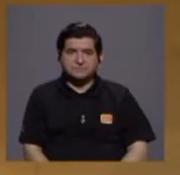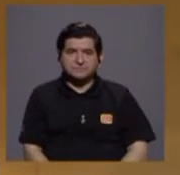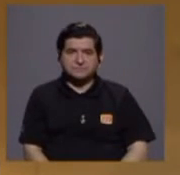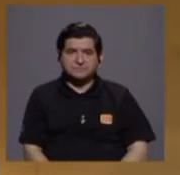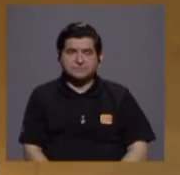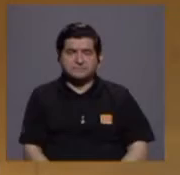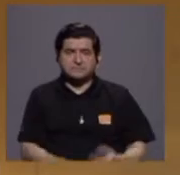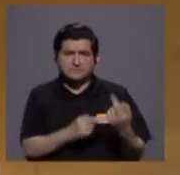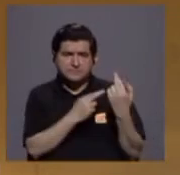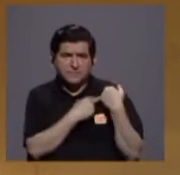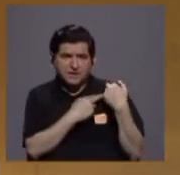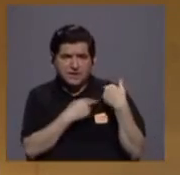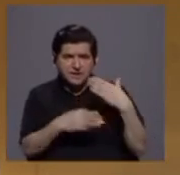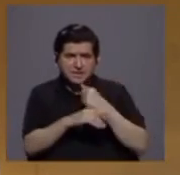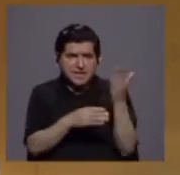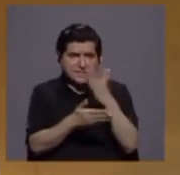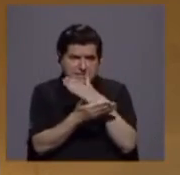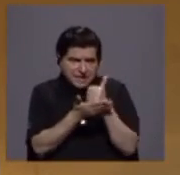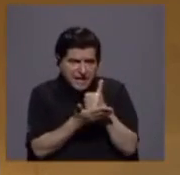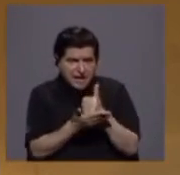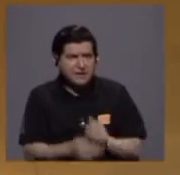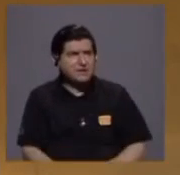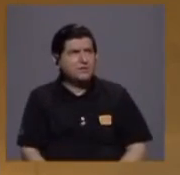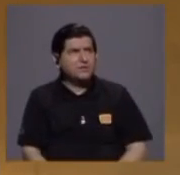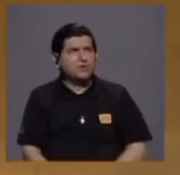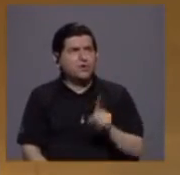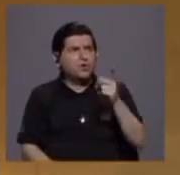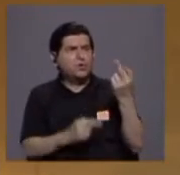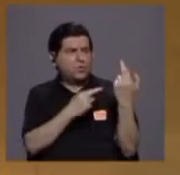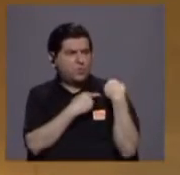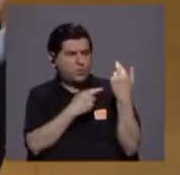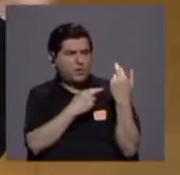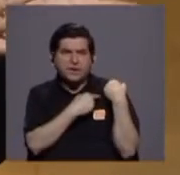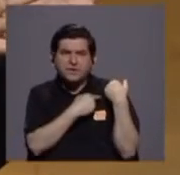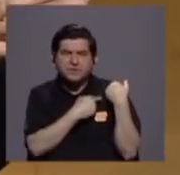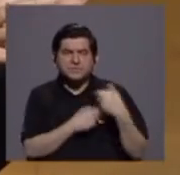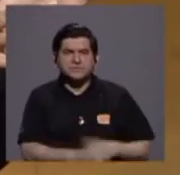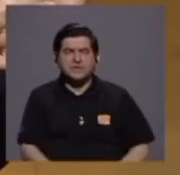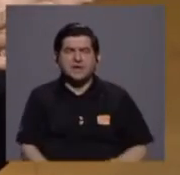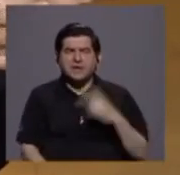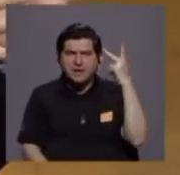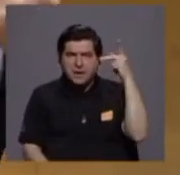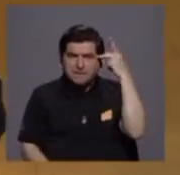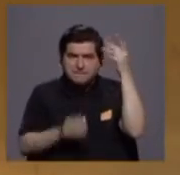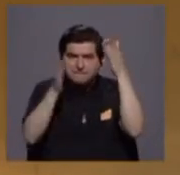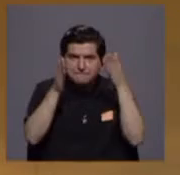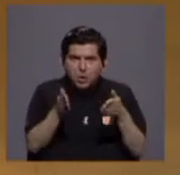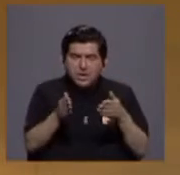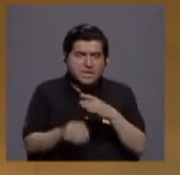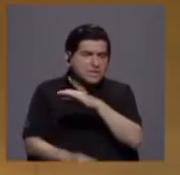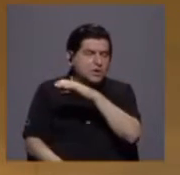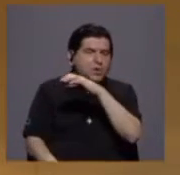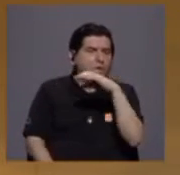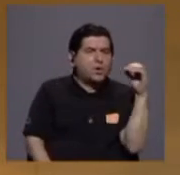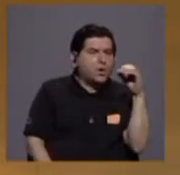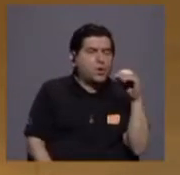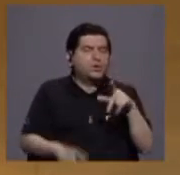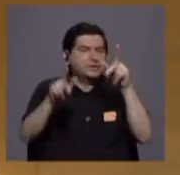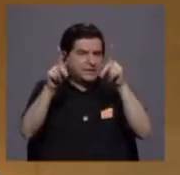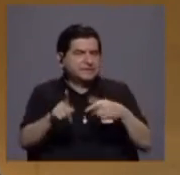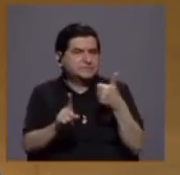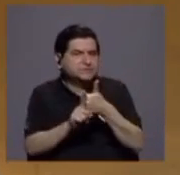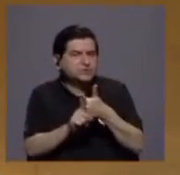esa responsabilidad de hacer algo es básicamente una responsabilidad de los políticos o de la